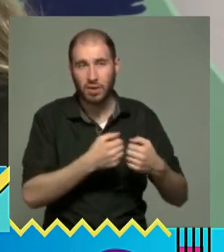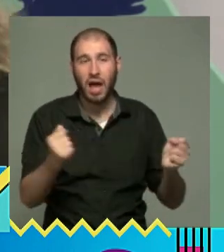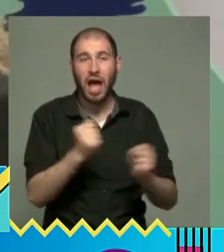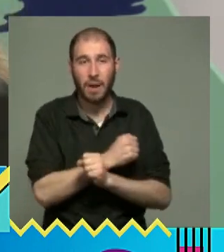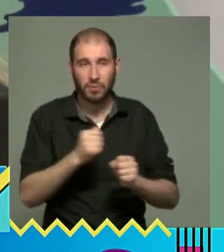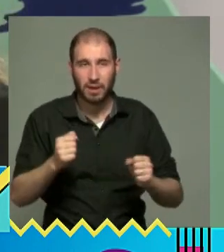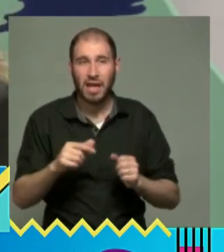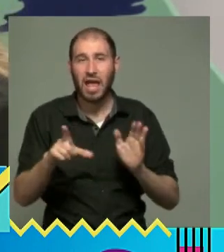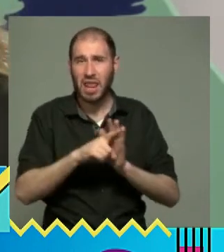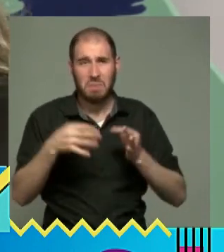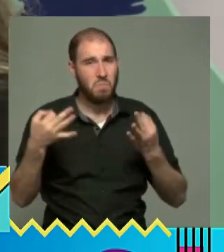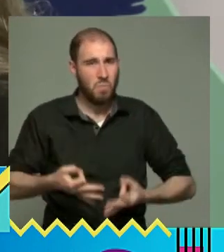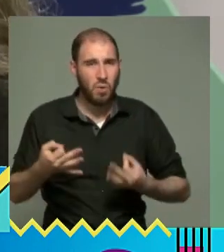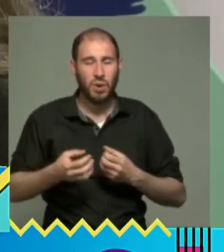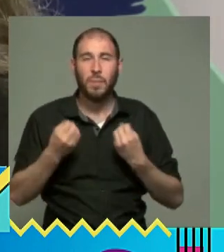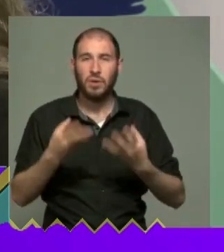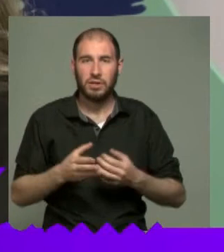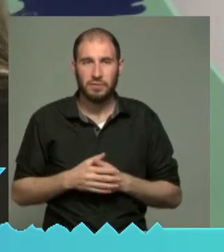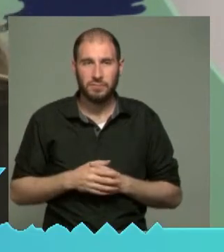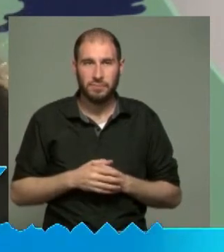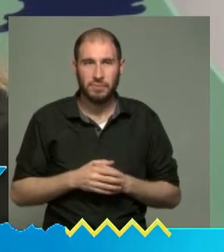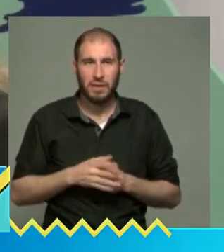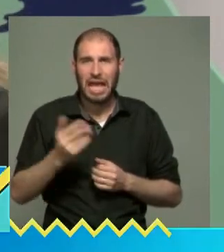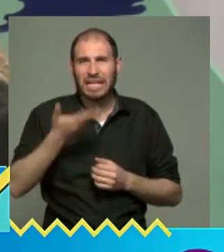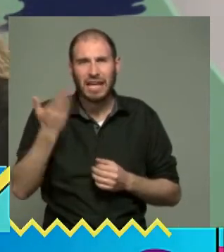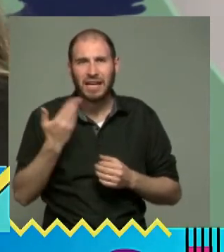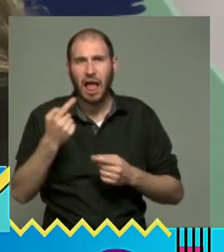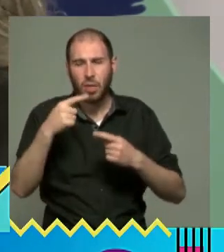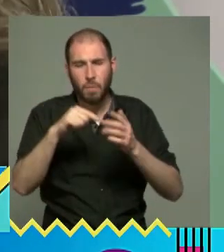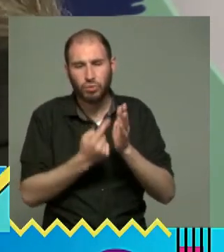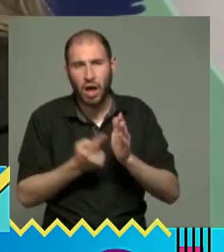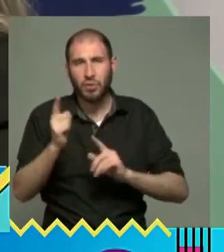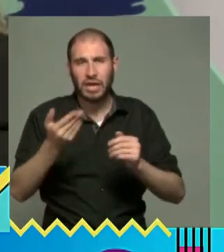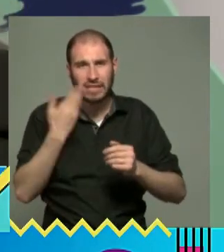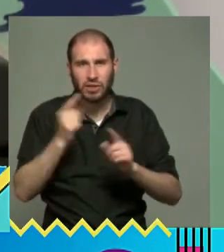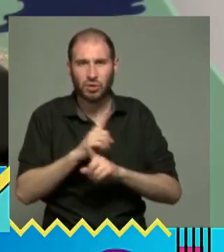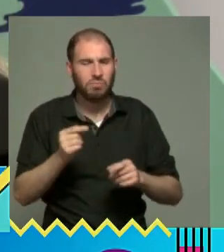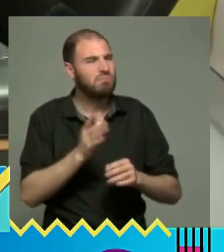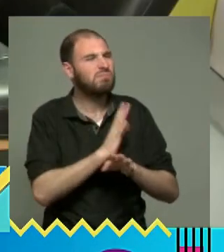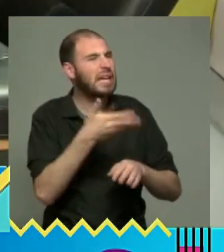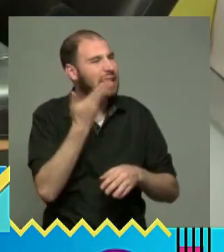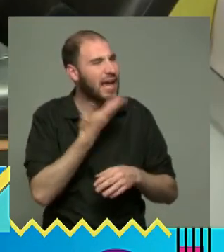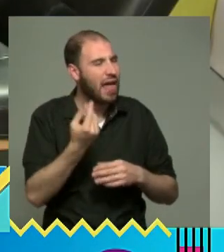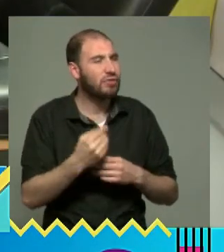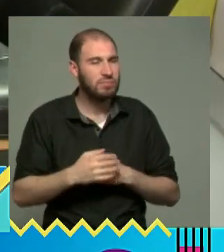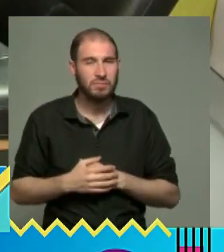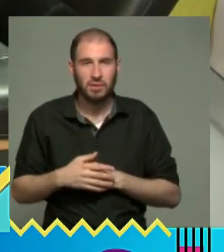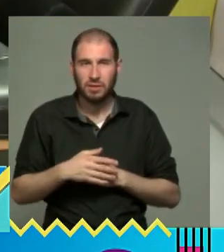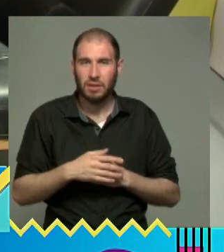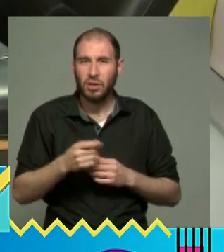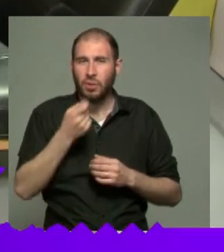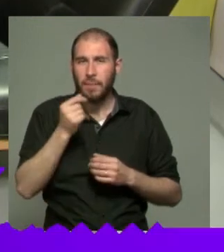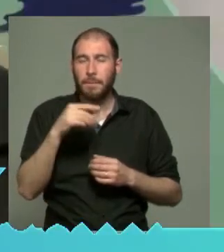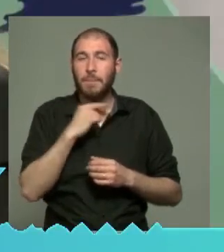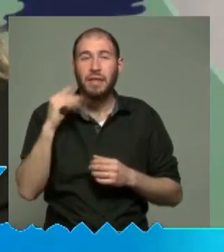Y realmente es una ley muy buena porque no exagera en algunos puntos y no se queda corto en significa otros exagerar? puntos. Claro. Exagerar es lo que el